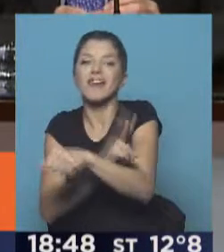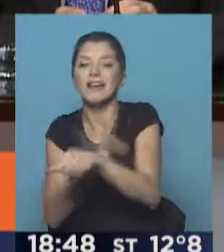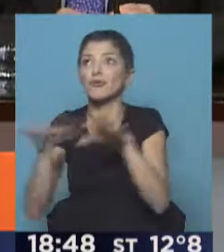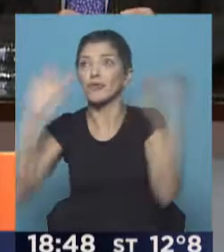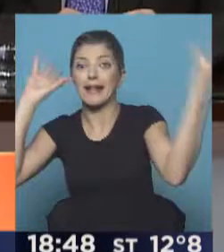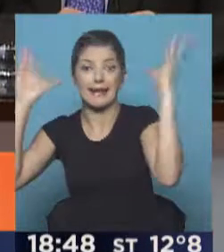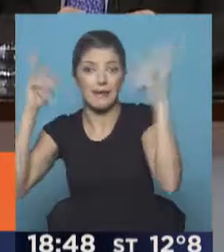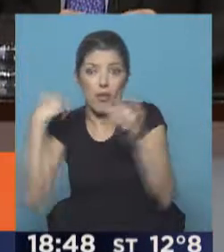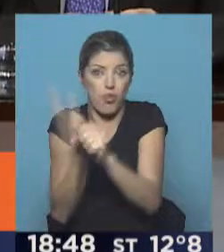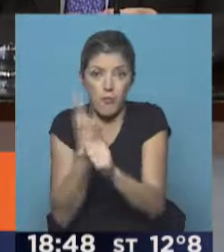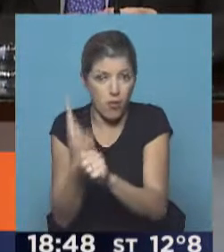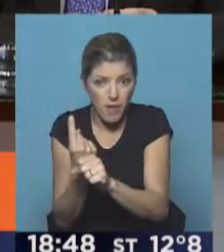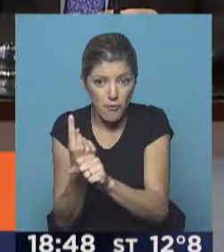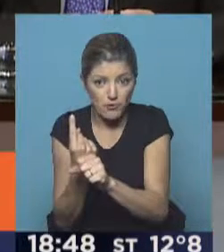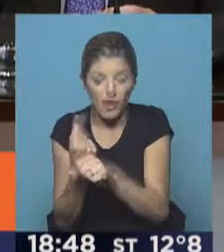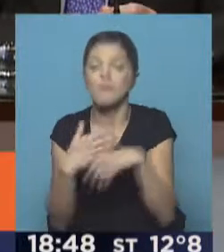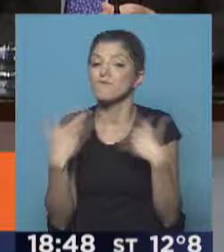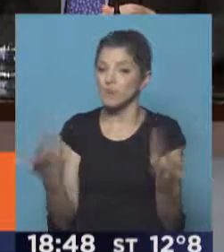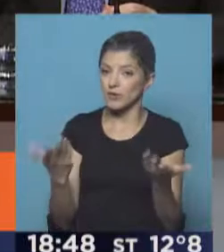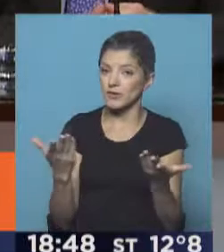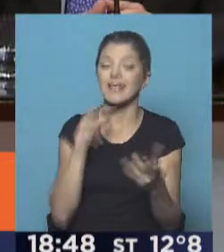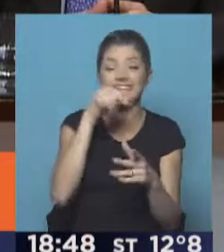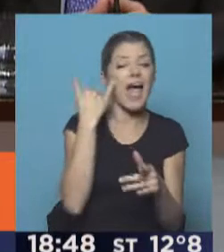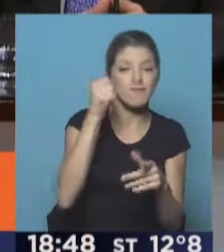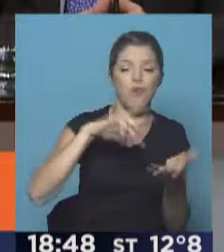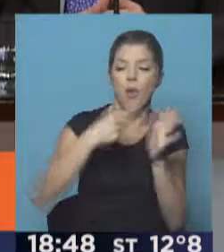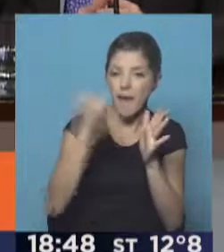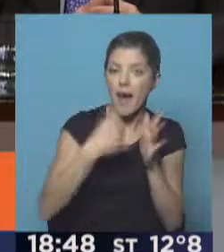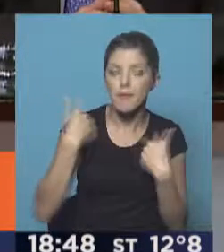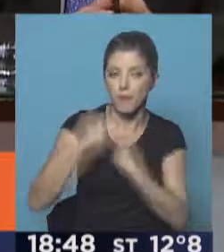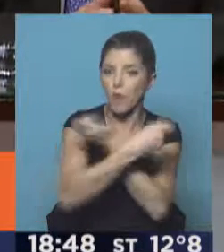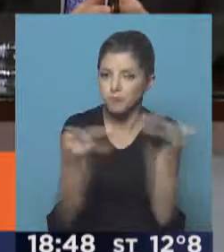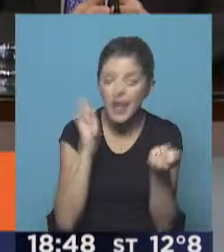mayor complejidad a lo que algo que ya es complejo.